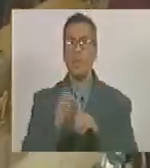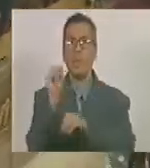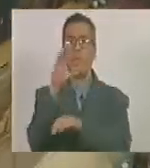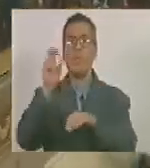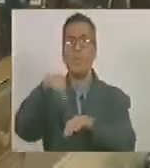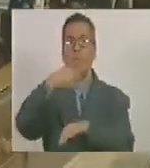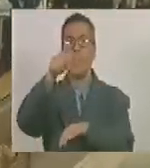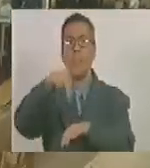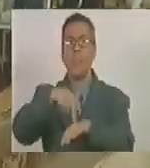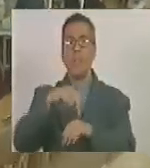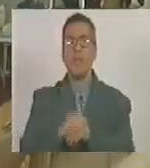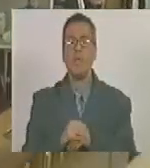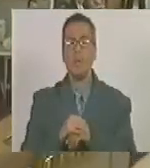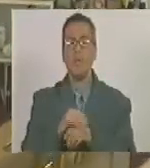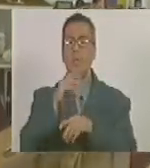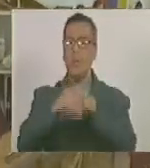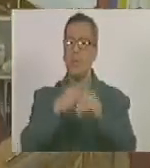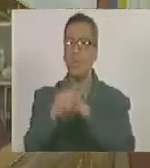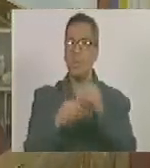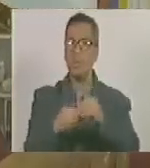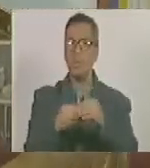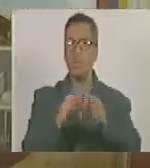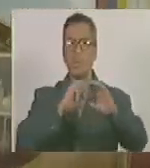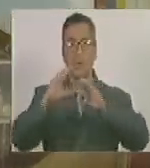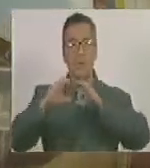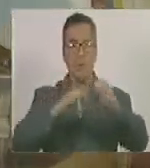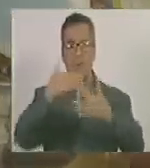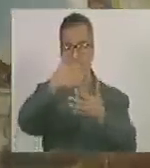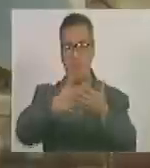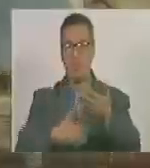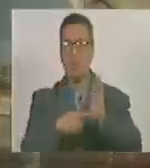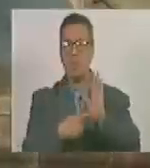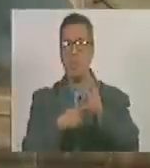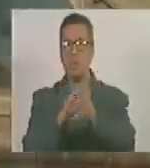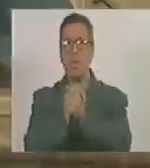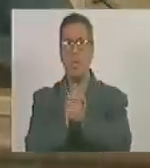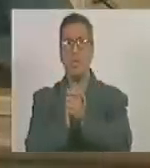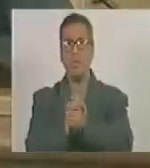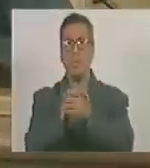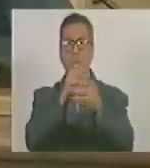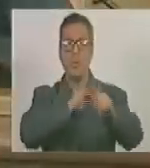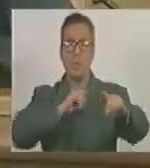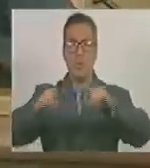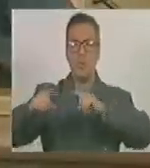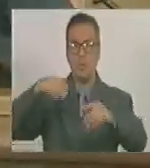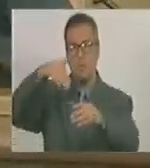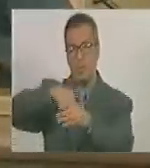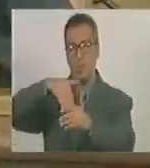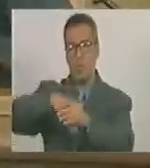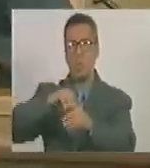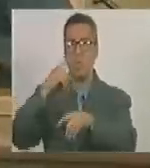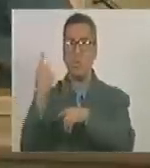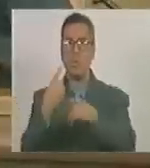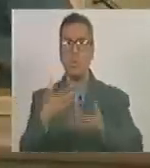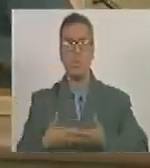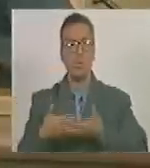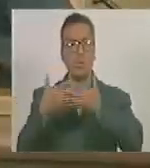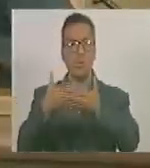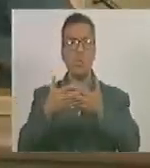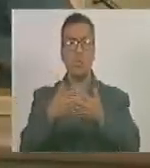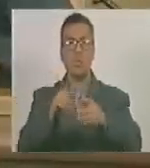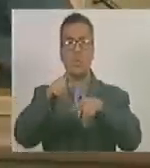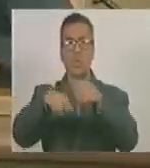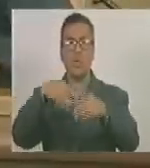Asamblea Nacional, respecto a la comunicación presentada por los colegas rectores electorales, coloco mi cargo de